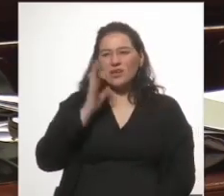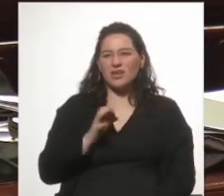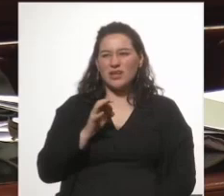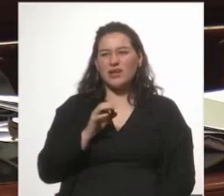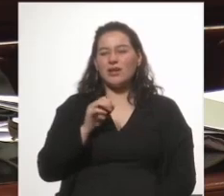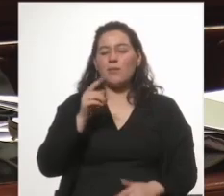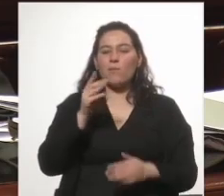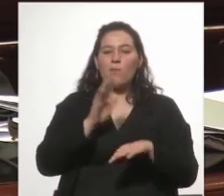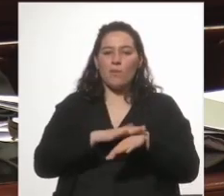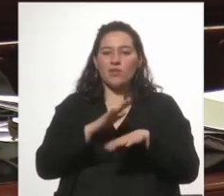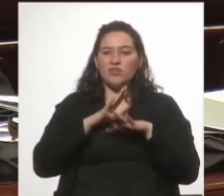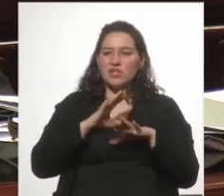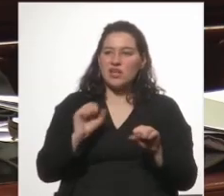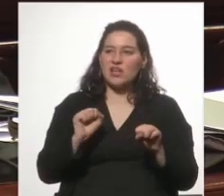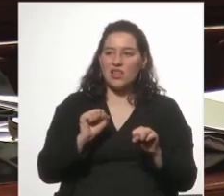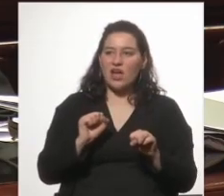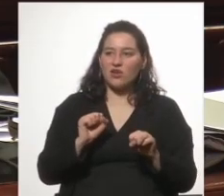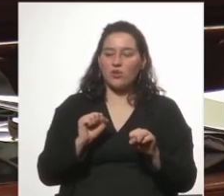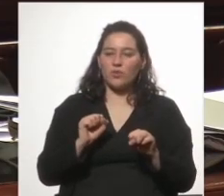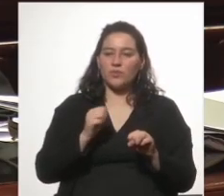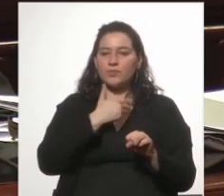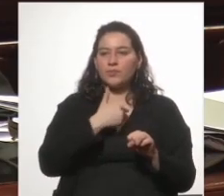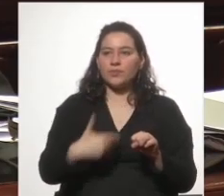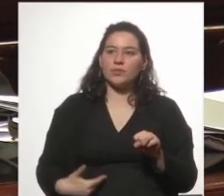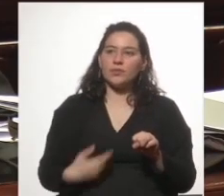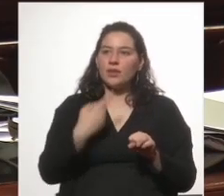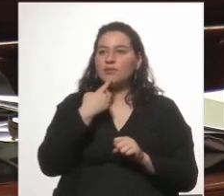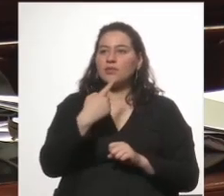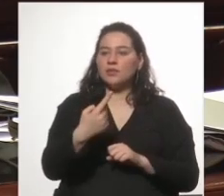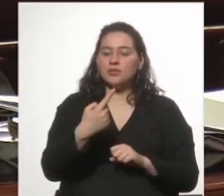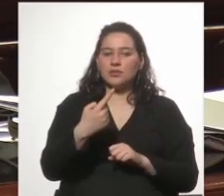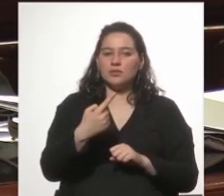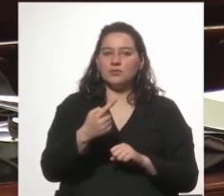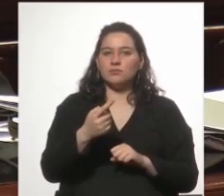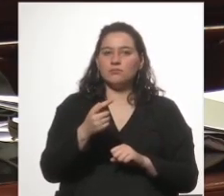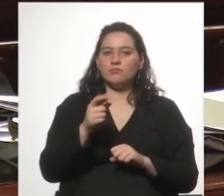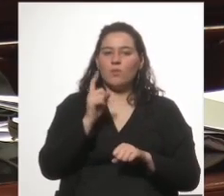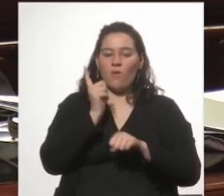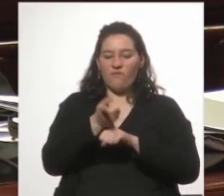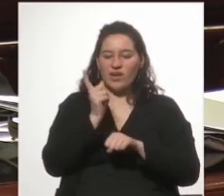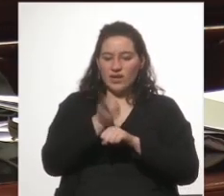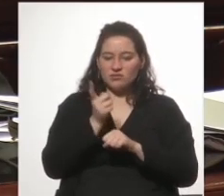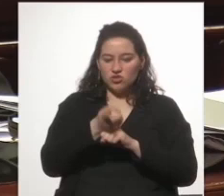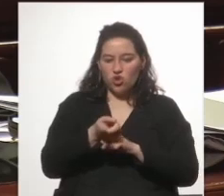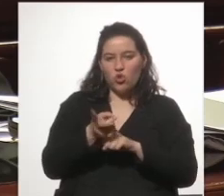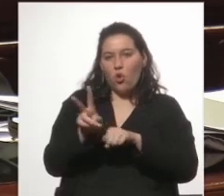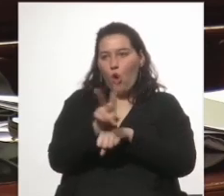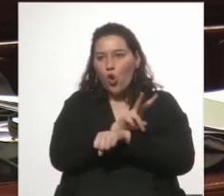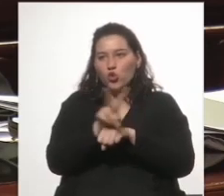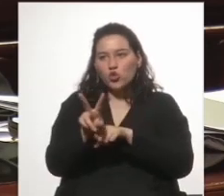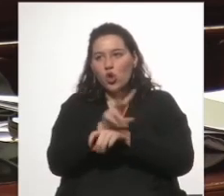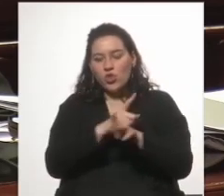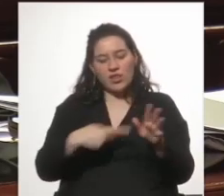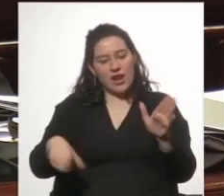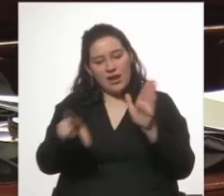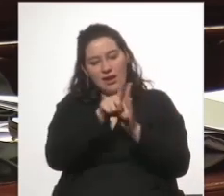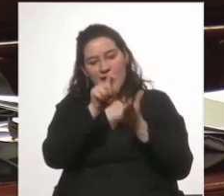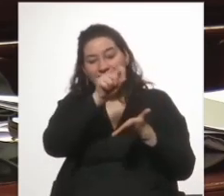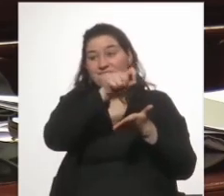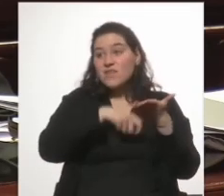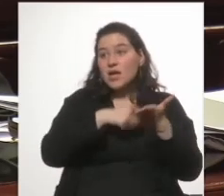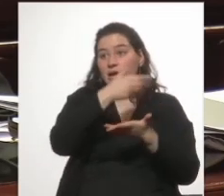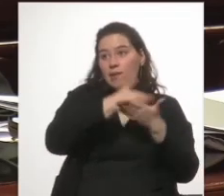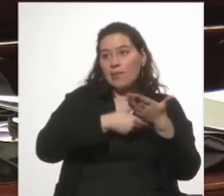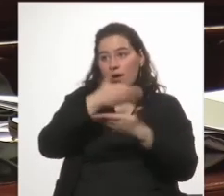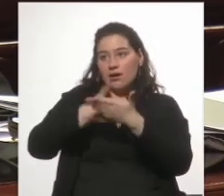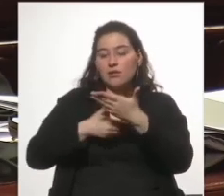el secretario de la Presidencia, al declarar en los obrados correspondientes, manifestó que su obligación era el control de la legalidad de los actos firmados, por